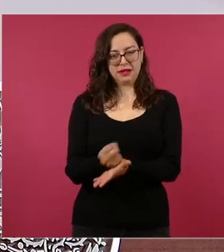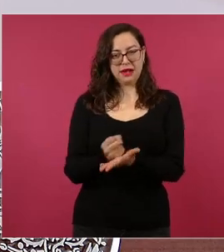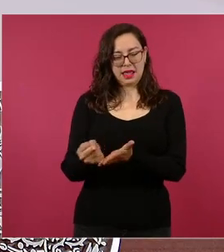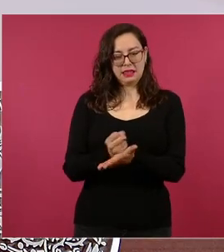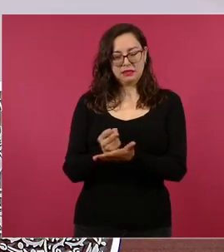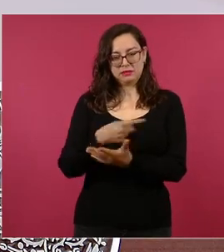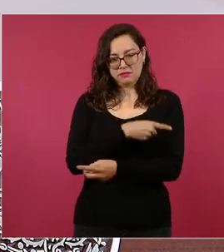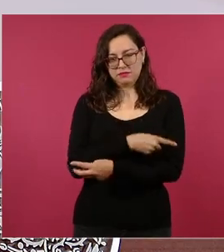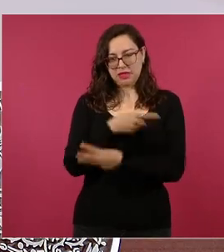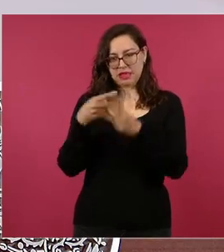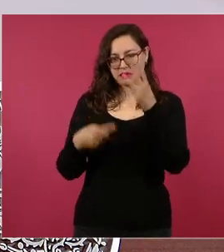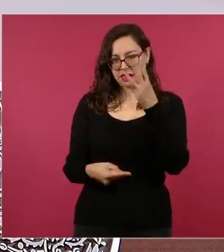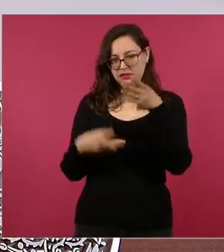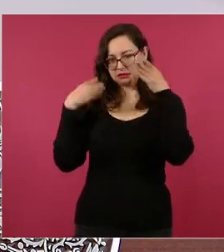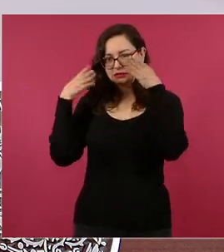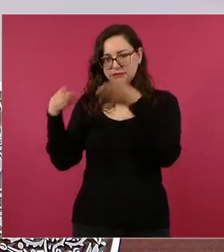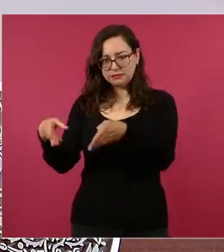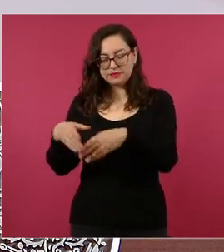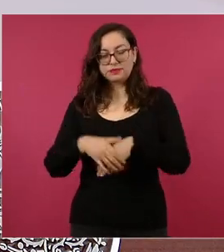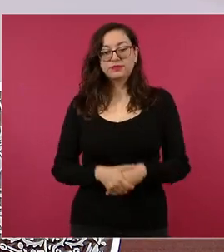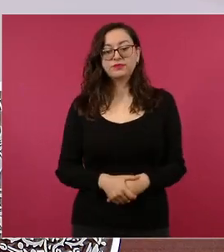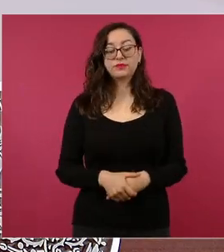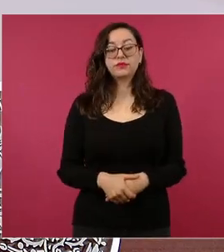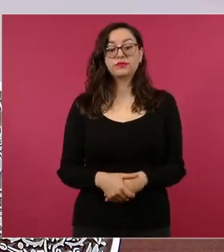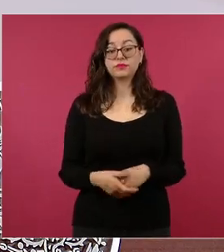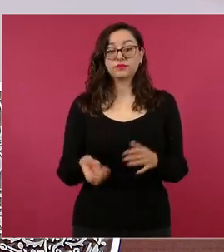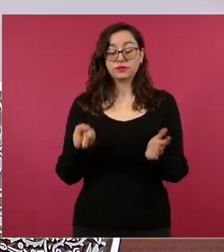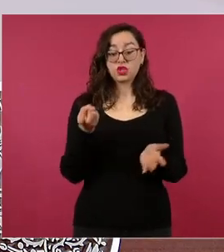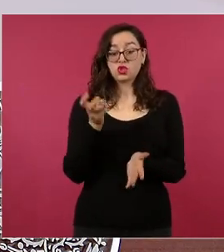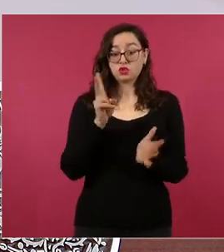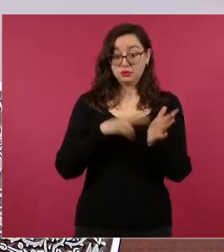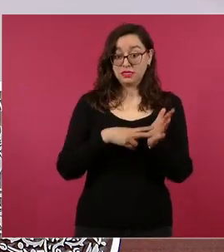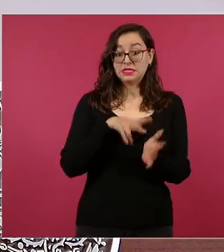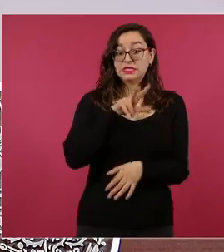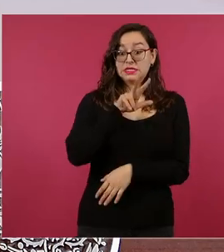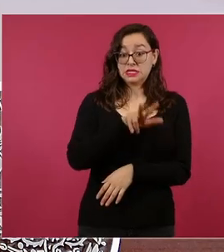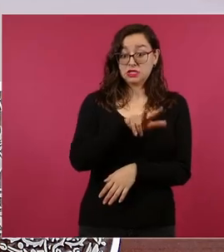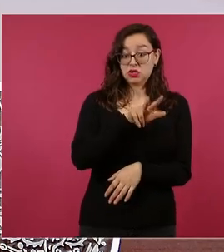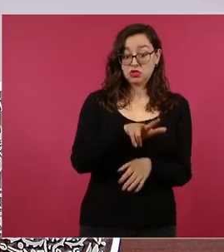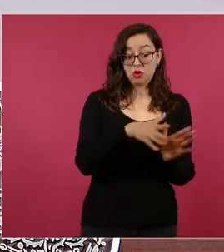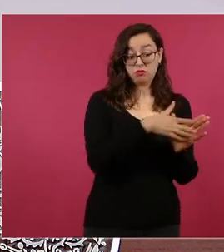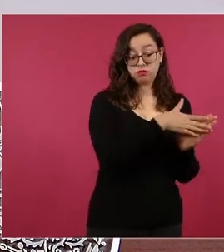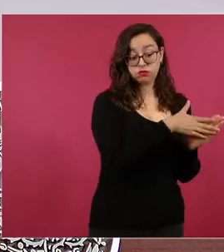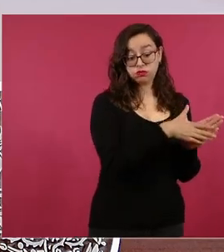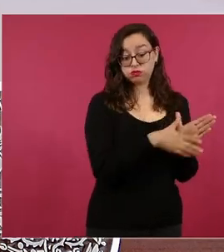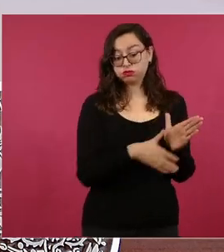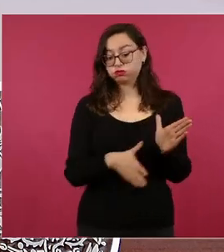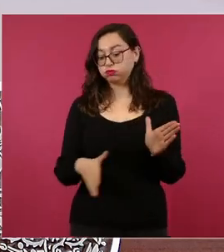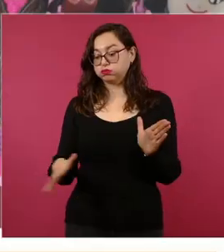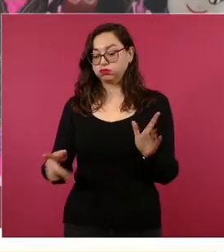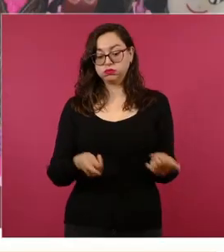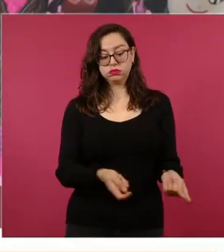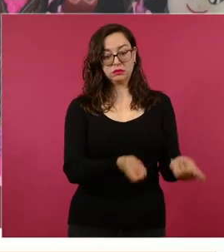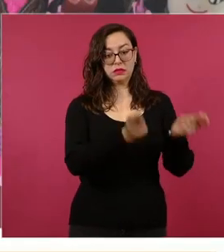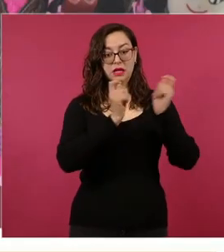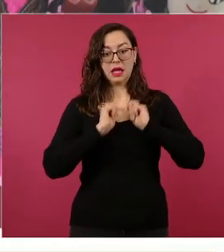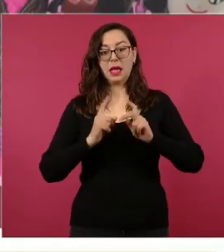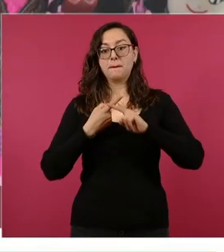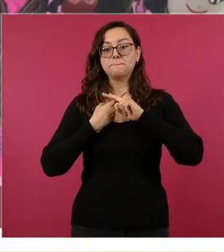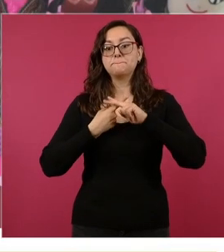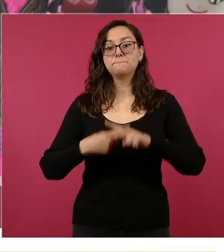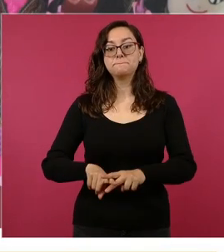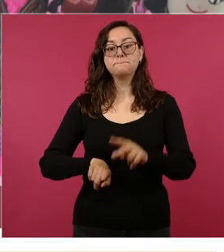Van a ver ustedes que desde diciembre del 2018 nos encargamos del programa de tandas para el